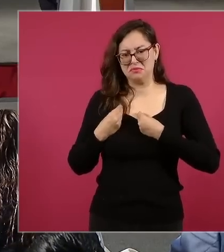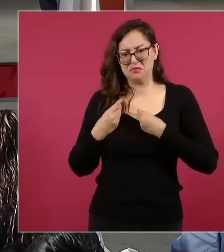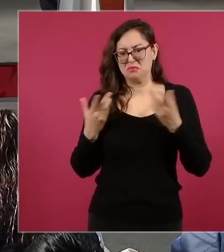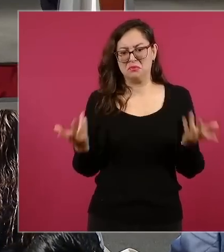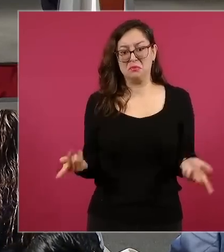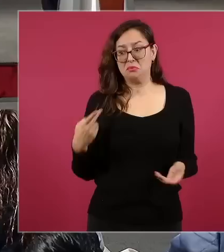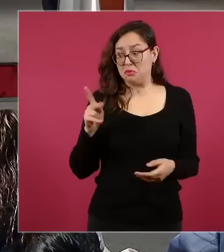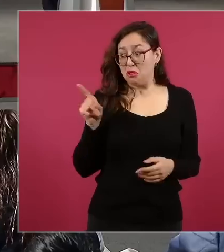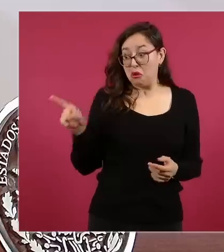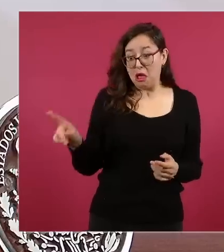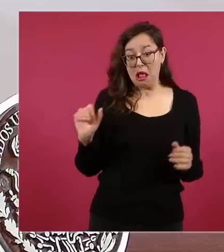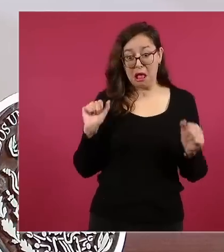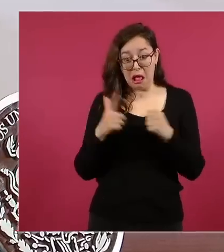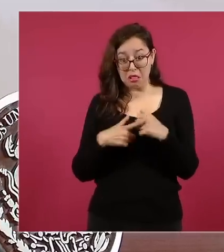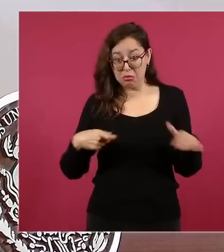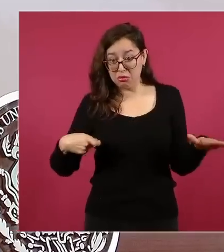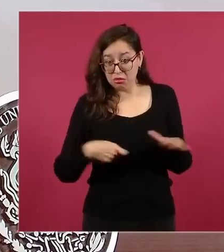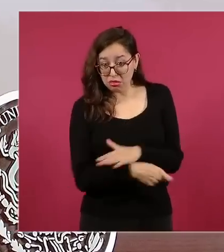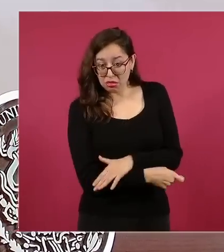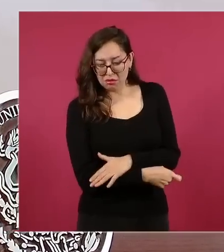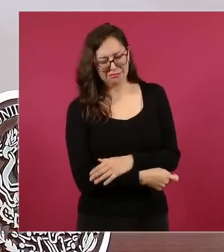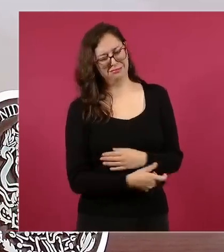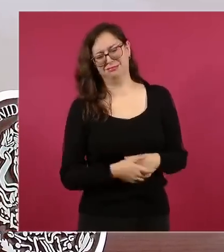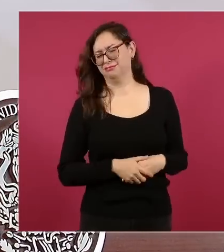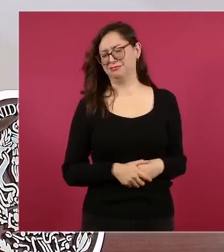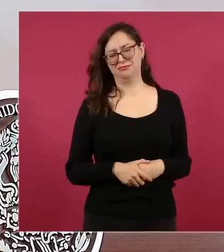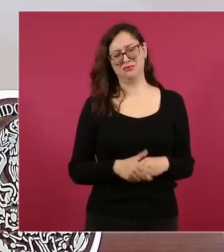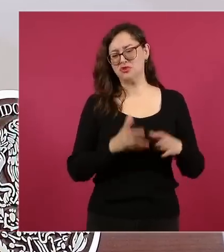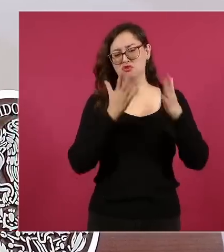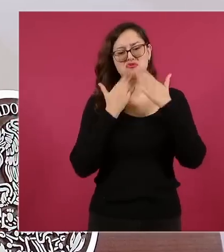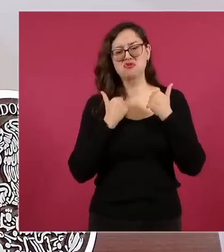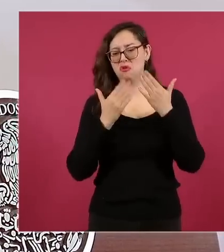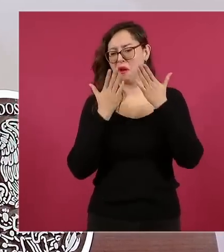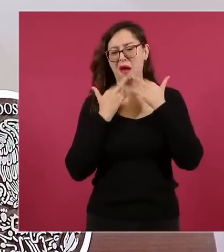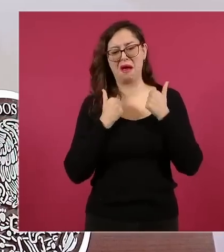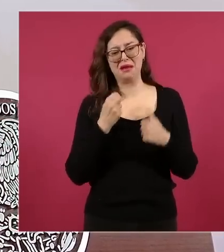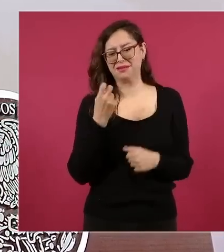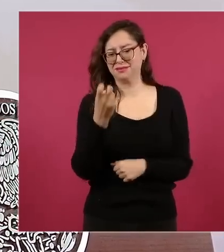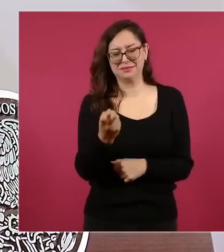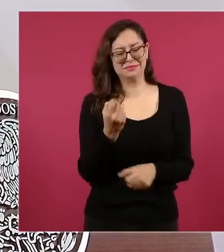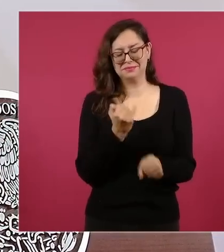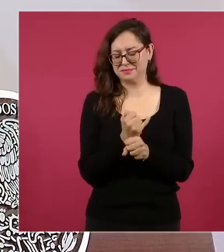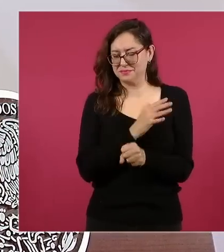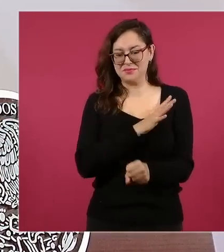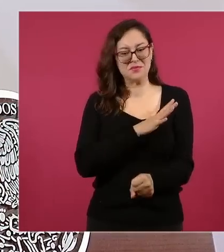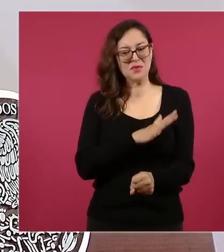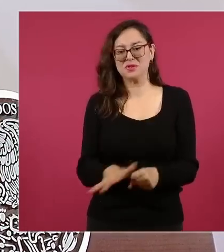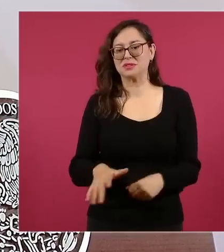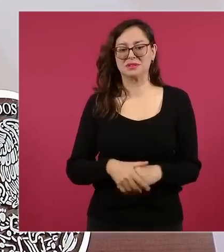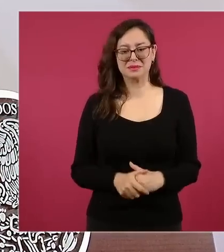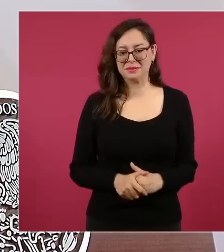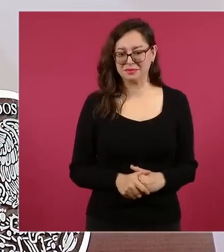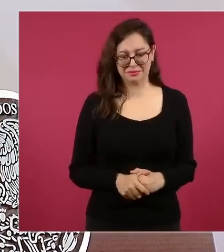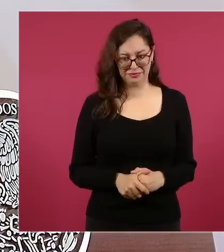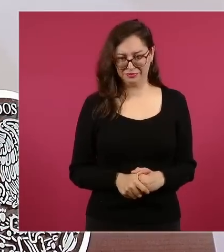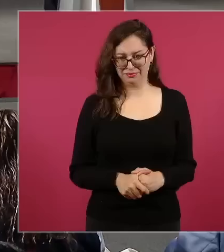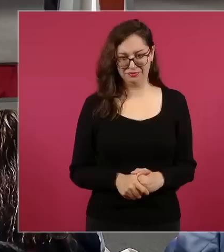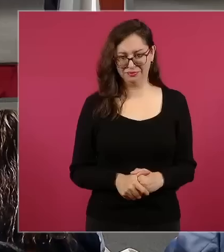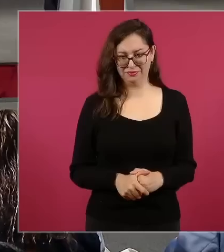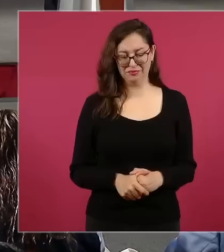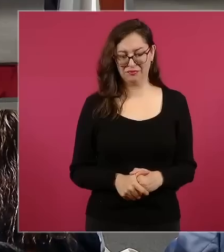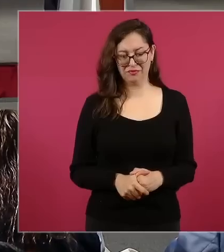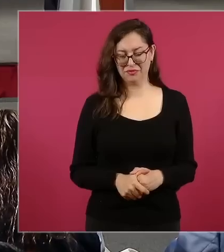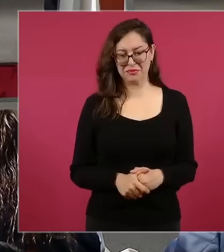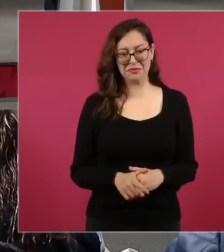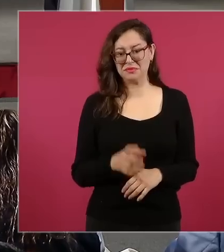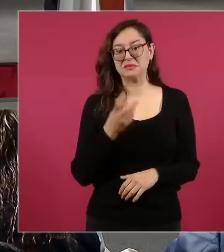transado, o sea, para decirlo con claridad. O sea, eso